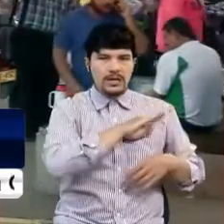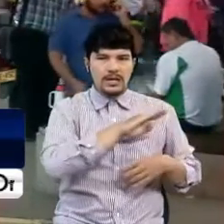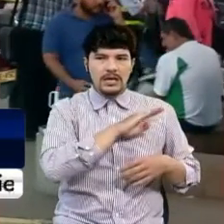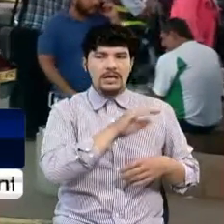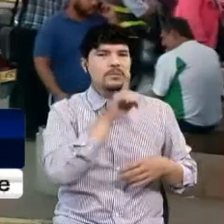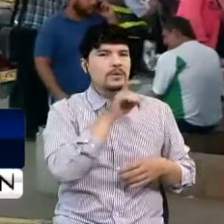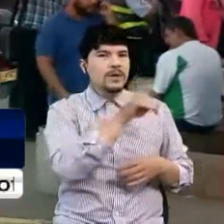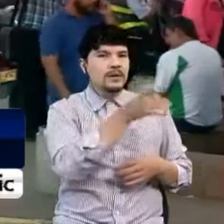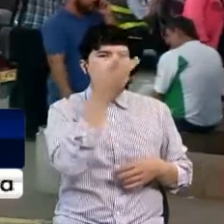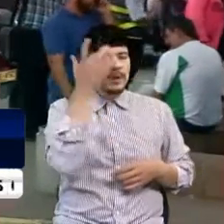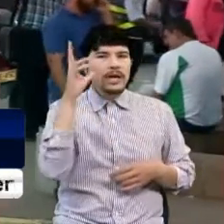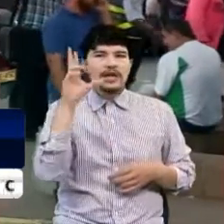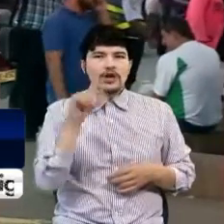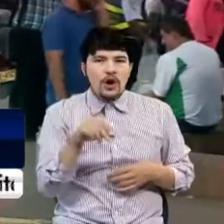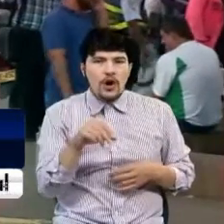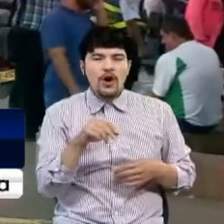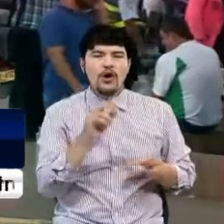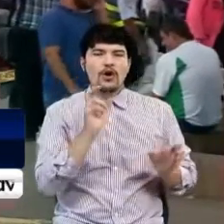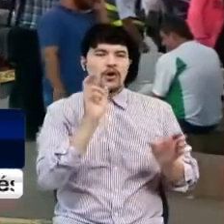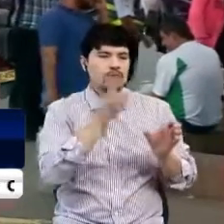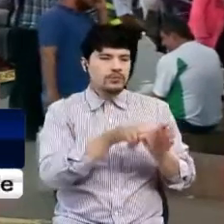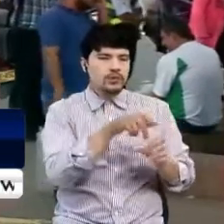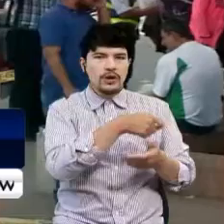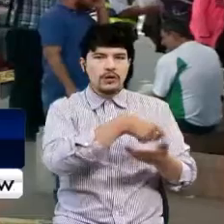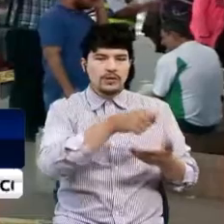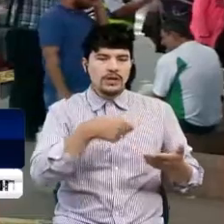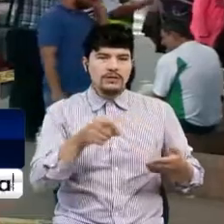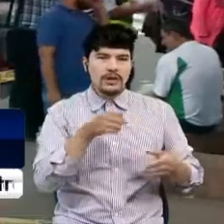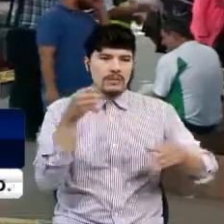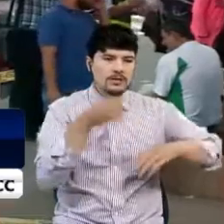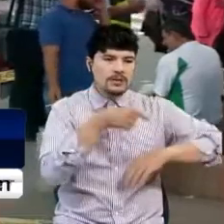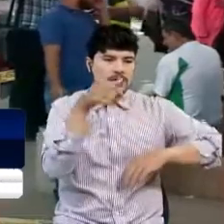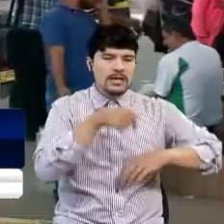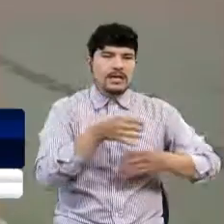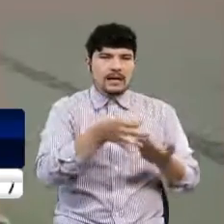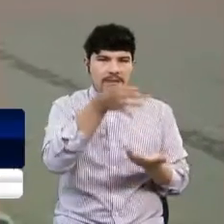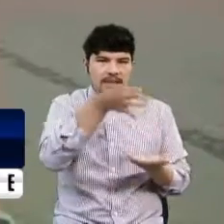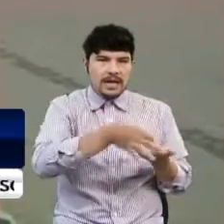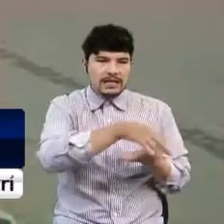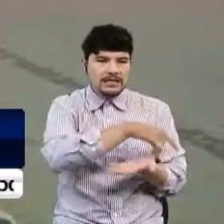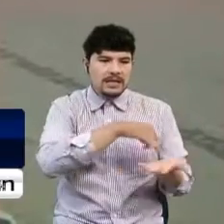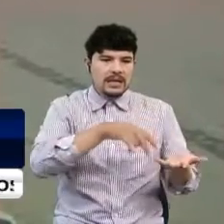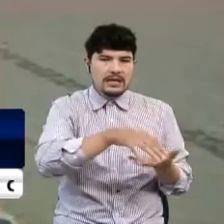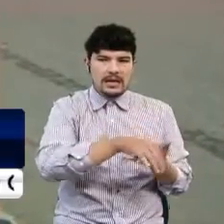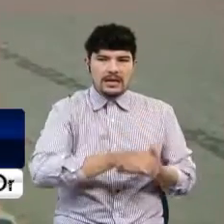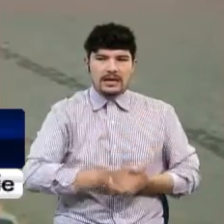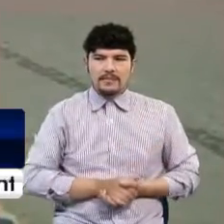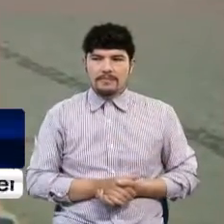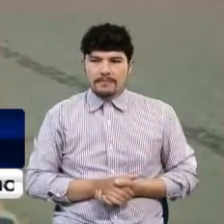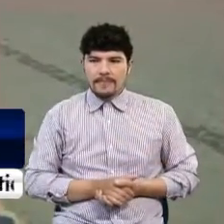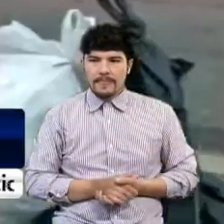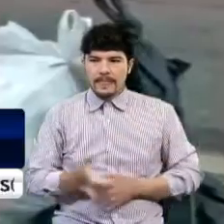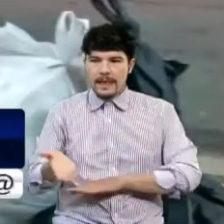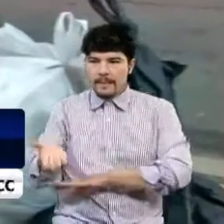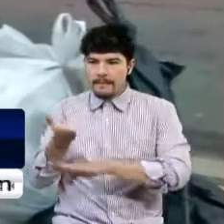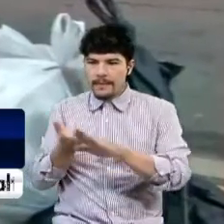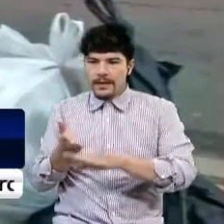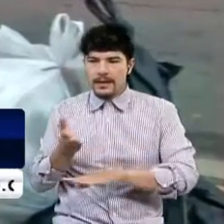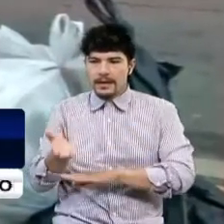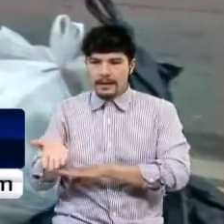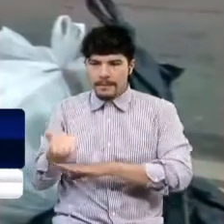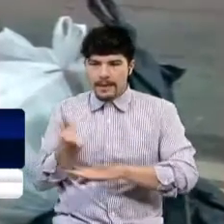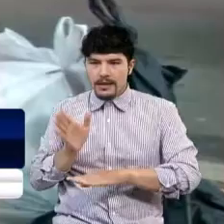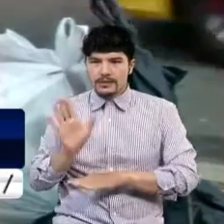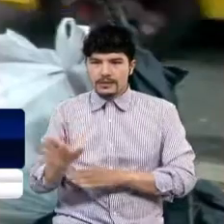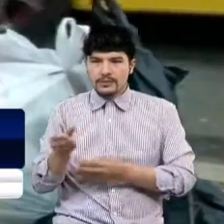no adjudicación del contrato de basuras en la capital santandereana. La solicitud de